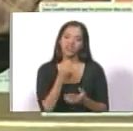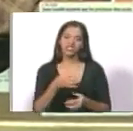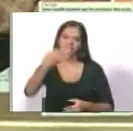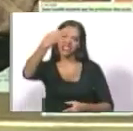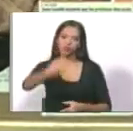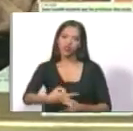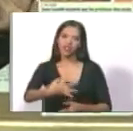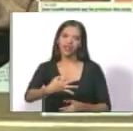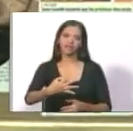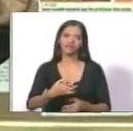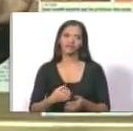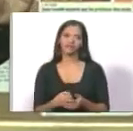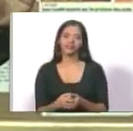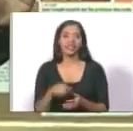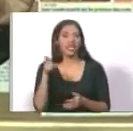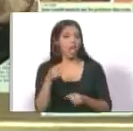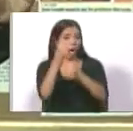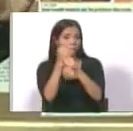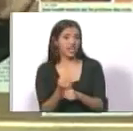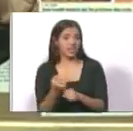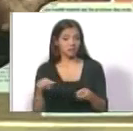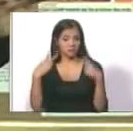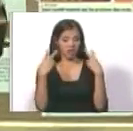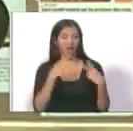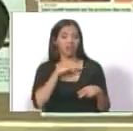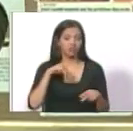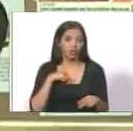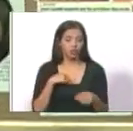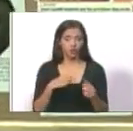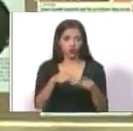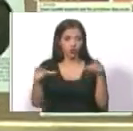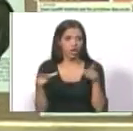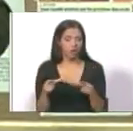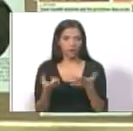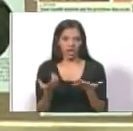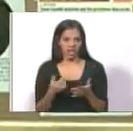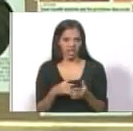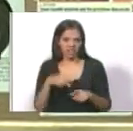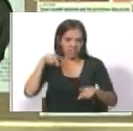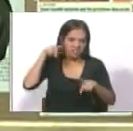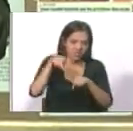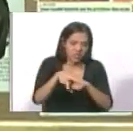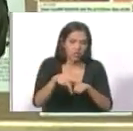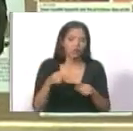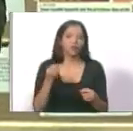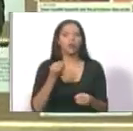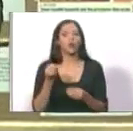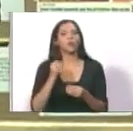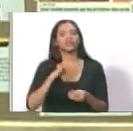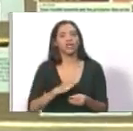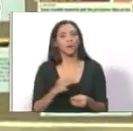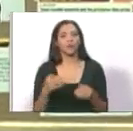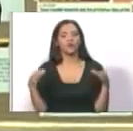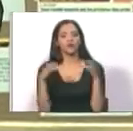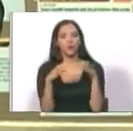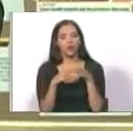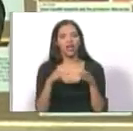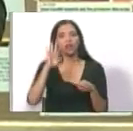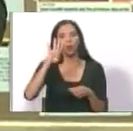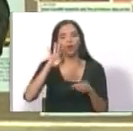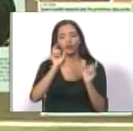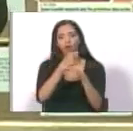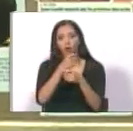seguridad. Si ellos esperan vernos a nosotros en un sitio para actuar como estábamos o estaba un gran grupo el 4 de